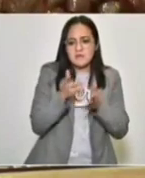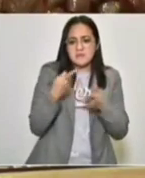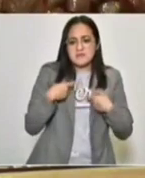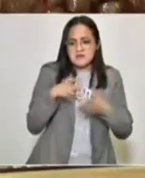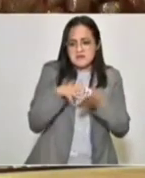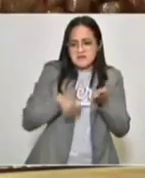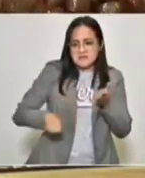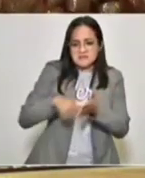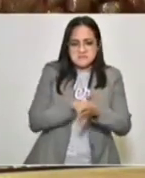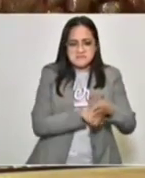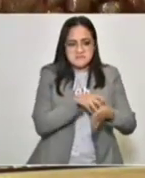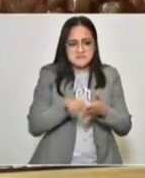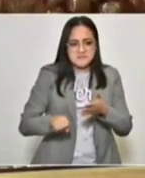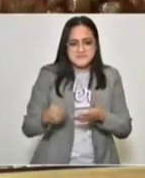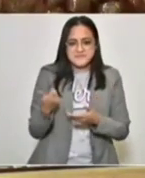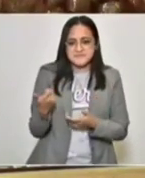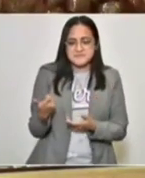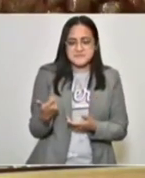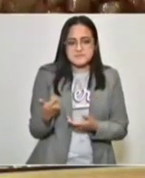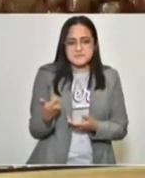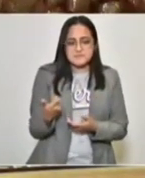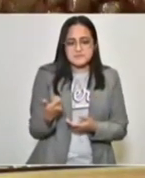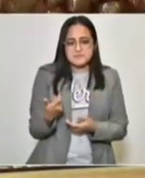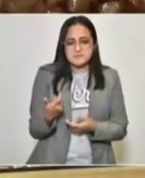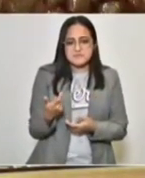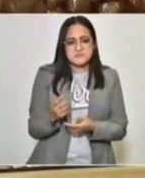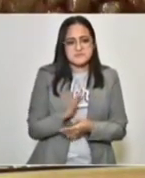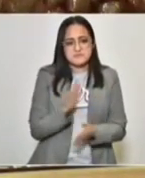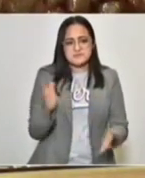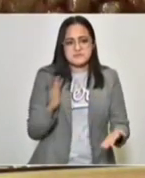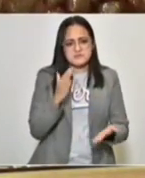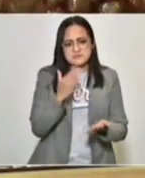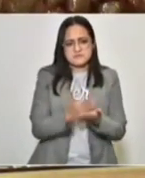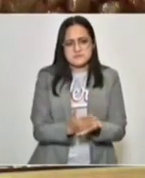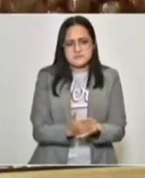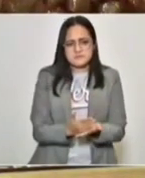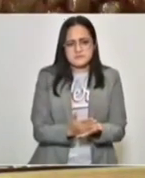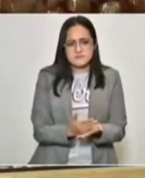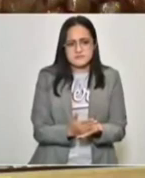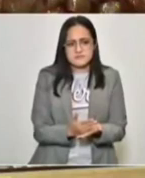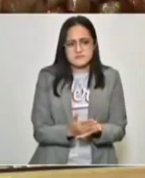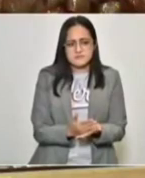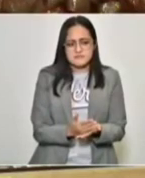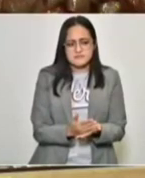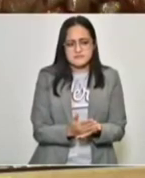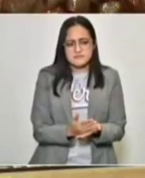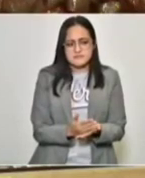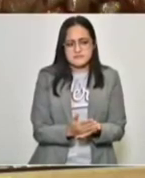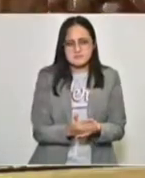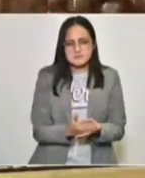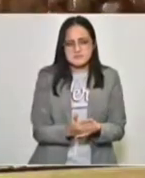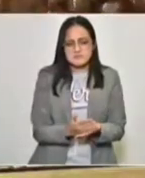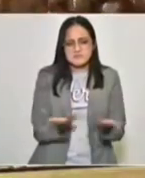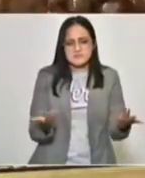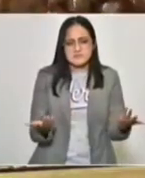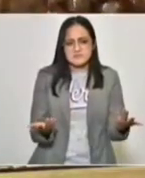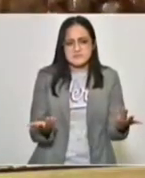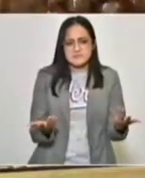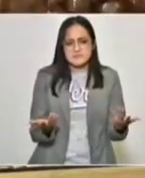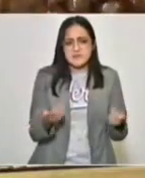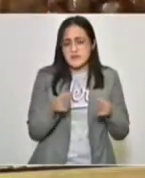que en nuestro país se debieron haber permanecido de manera permanente.